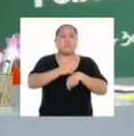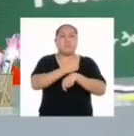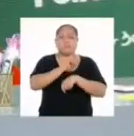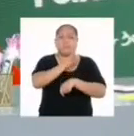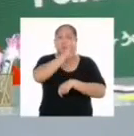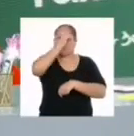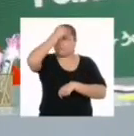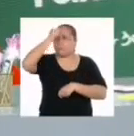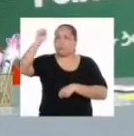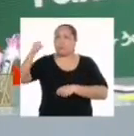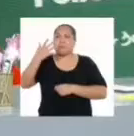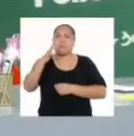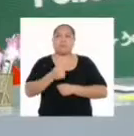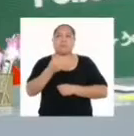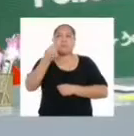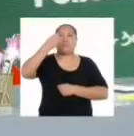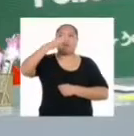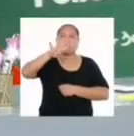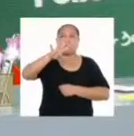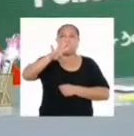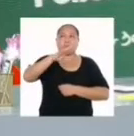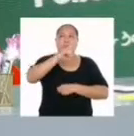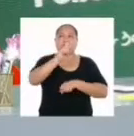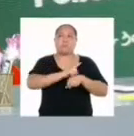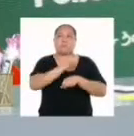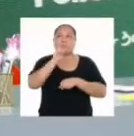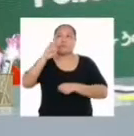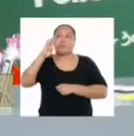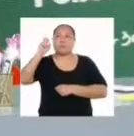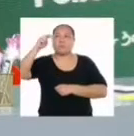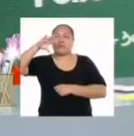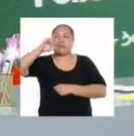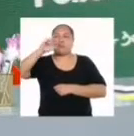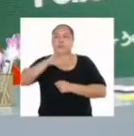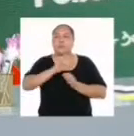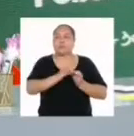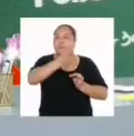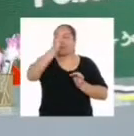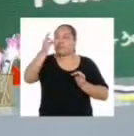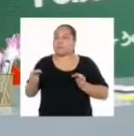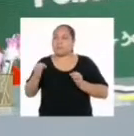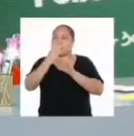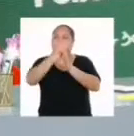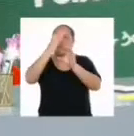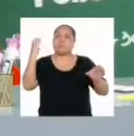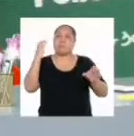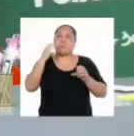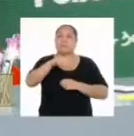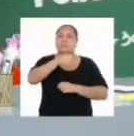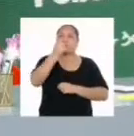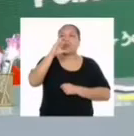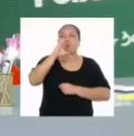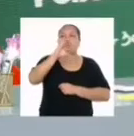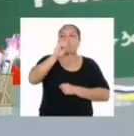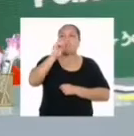Son aproximadamente 14 horas hasta Bancay. Luego deberá abordar otro bus hasta Cotabambas, que dura 5